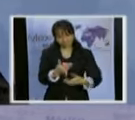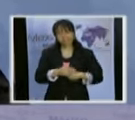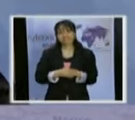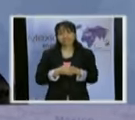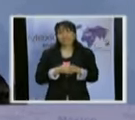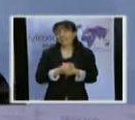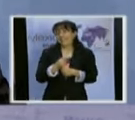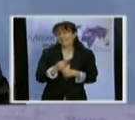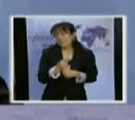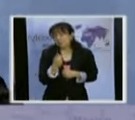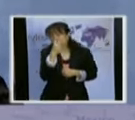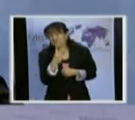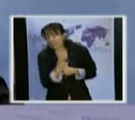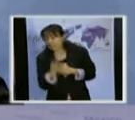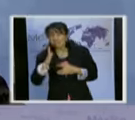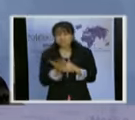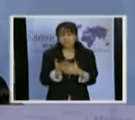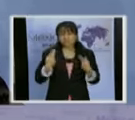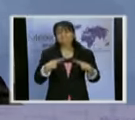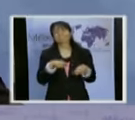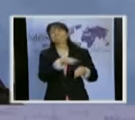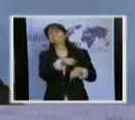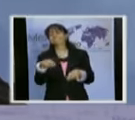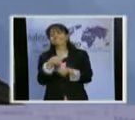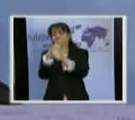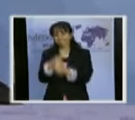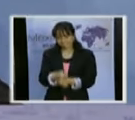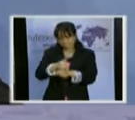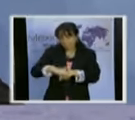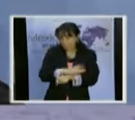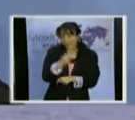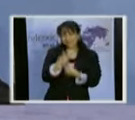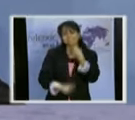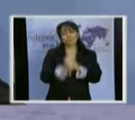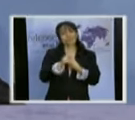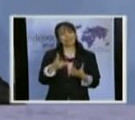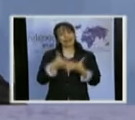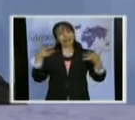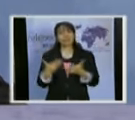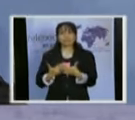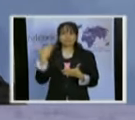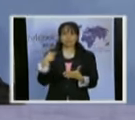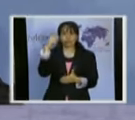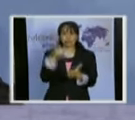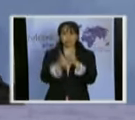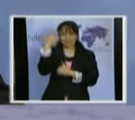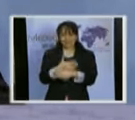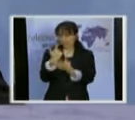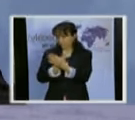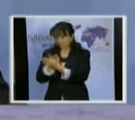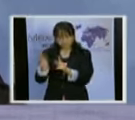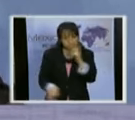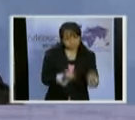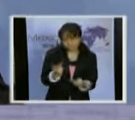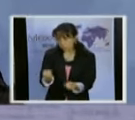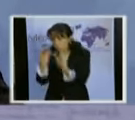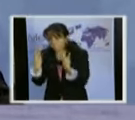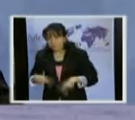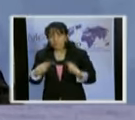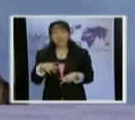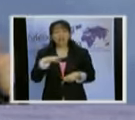población. Entonces tenemos un problema grande, porque según el censo del 2010 hay 5 millones de casas